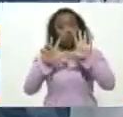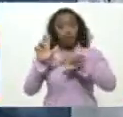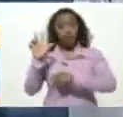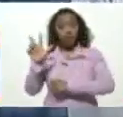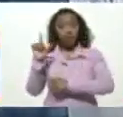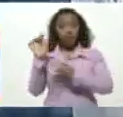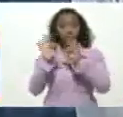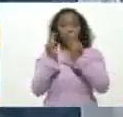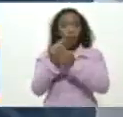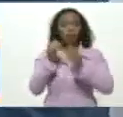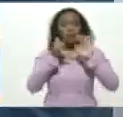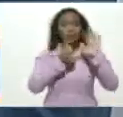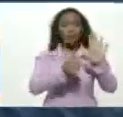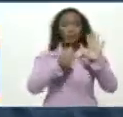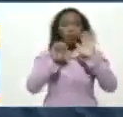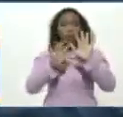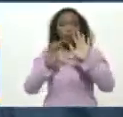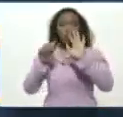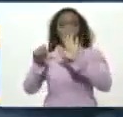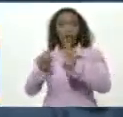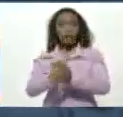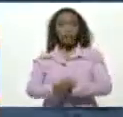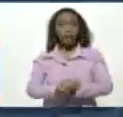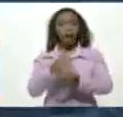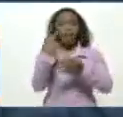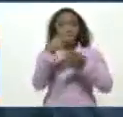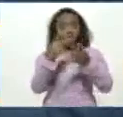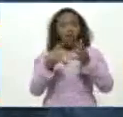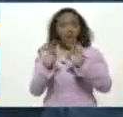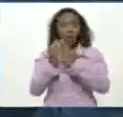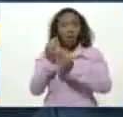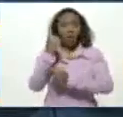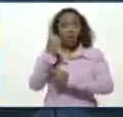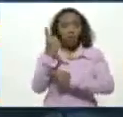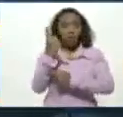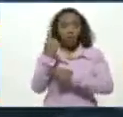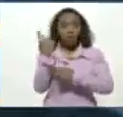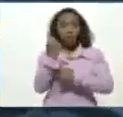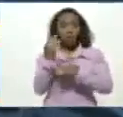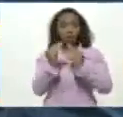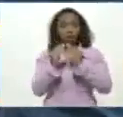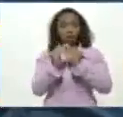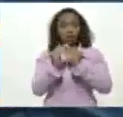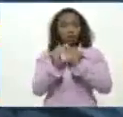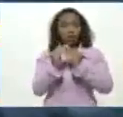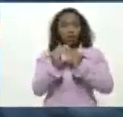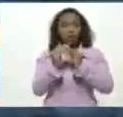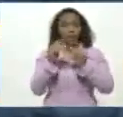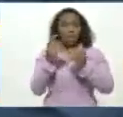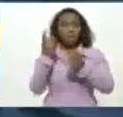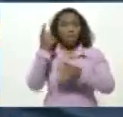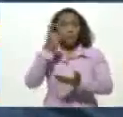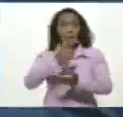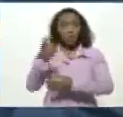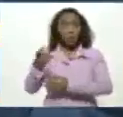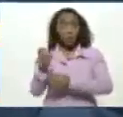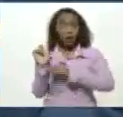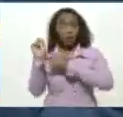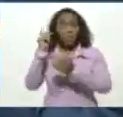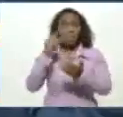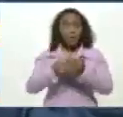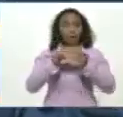familias 696, o sea que hay varias familias en una sola vivienda. Cantidad de habitantes,